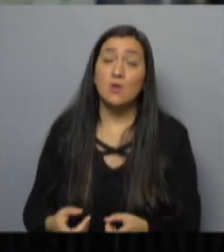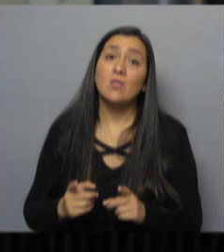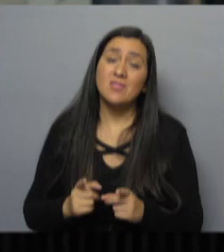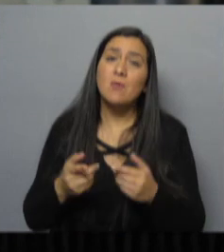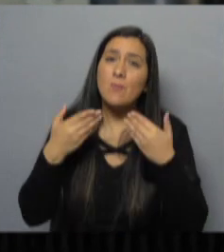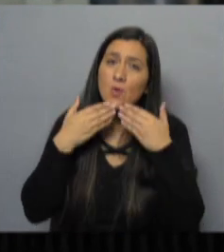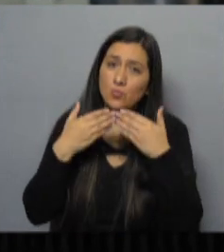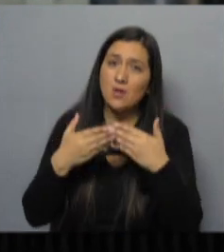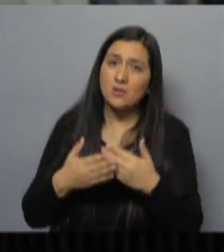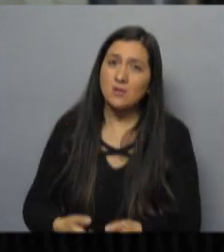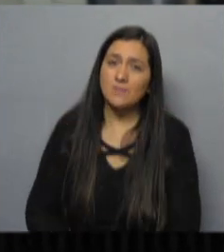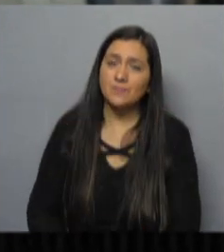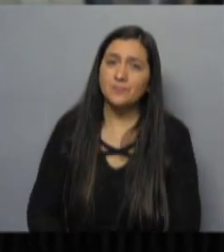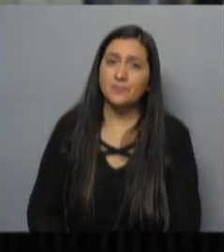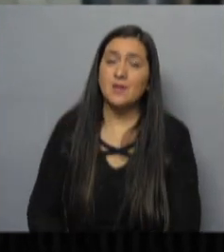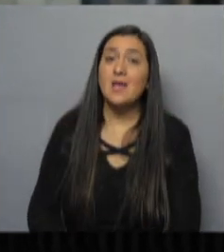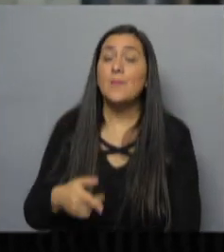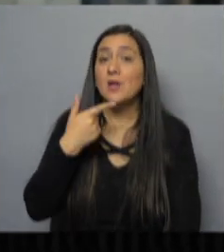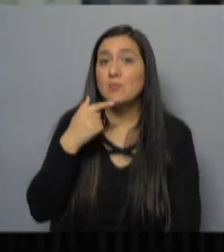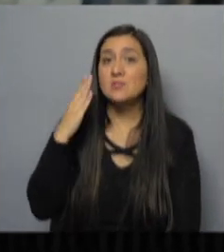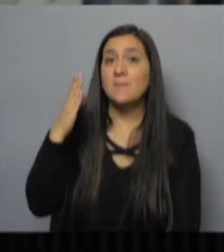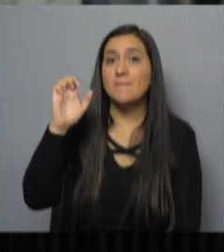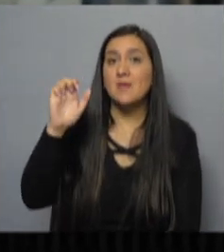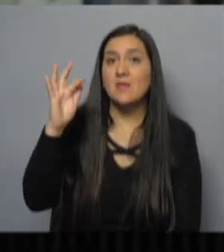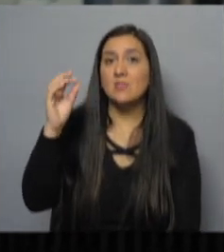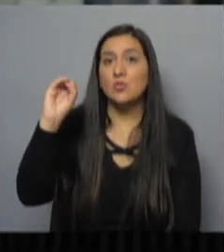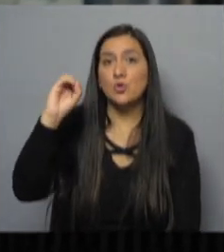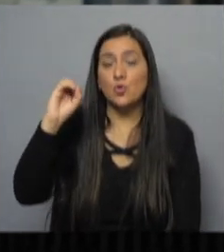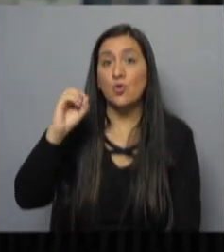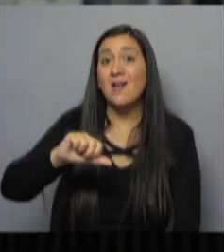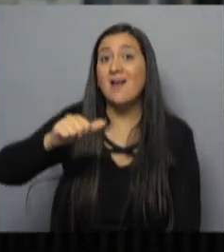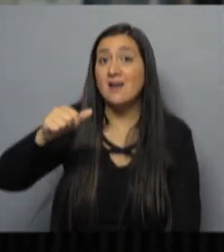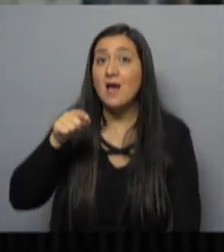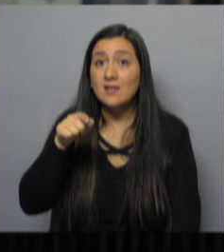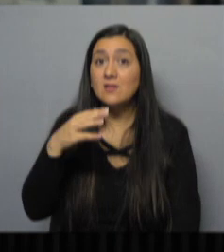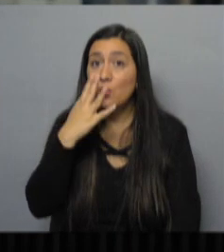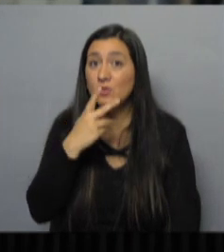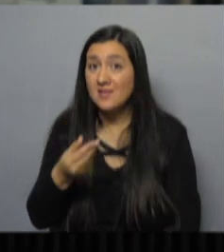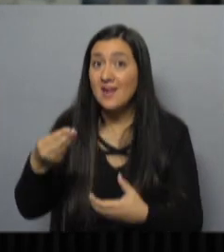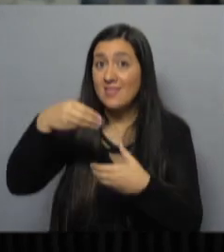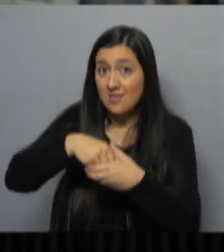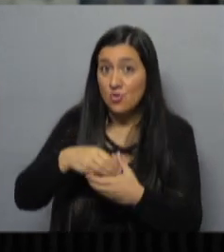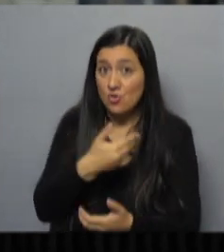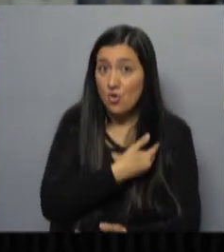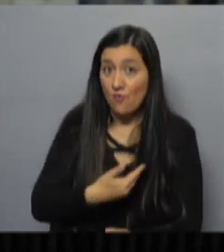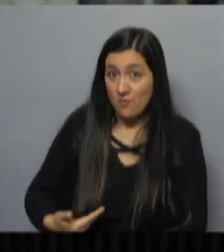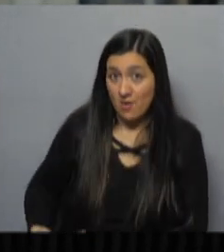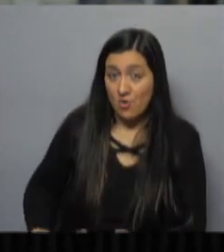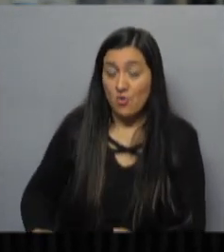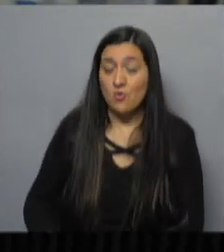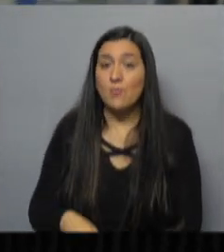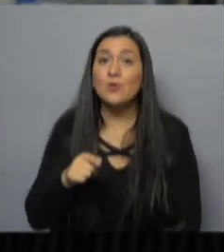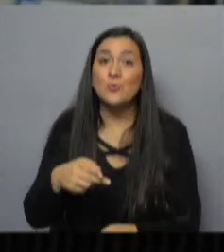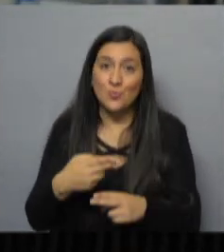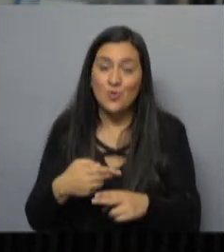algo. En caso de que Petro gane, ¿te interesaría ser parte de ese gobierno, de esa coalición? Porque, bueno, tú sabes mejor que yo que tu